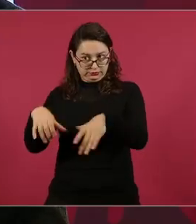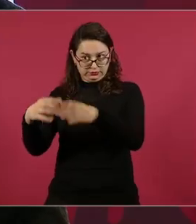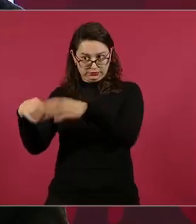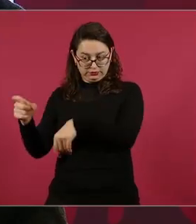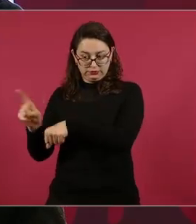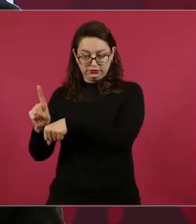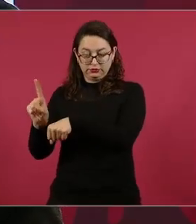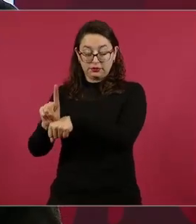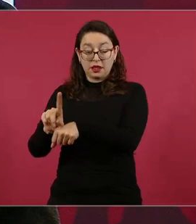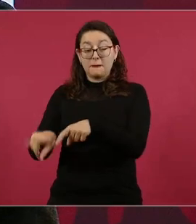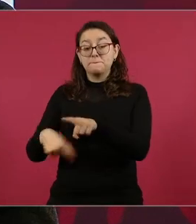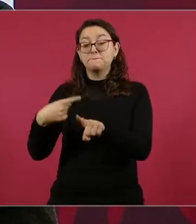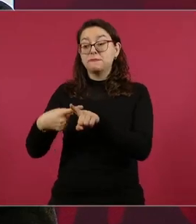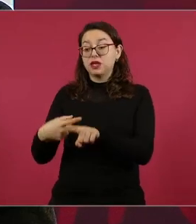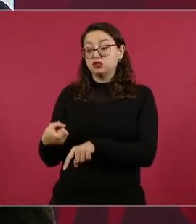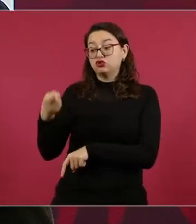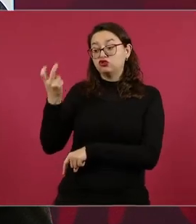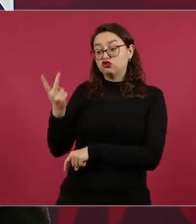como refinerías,